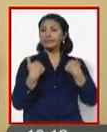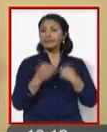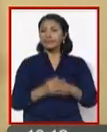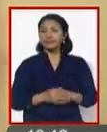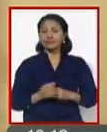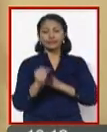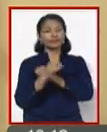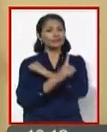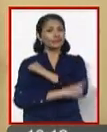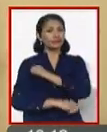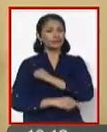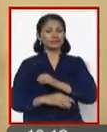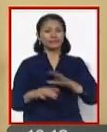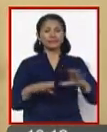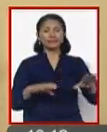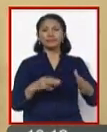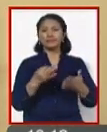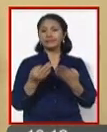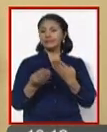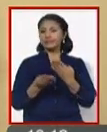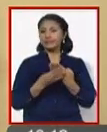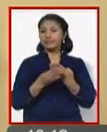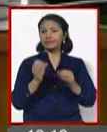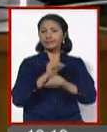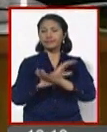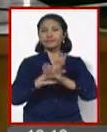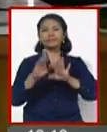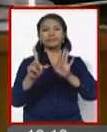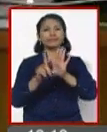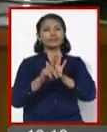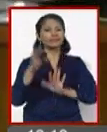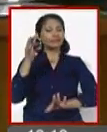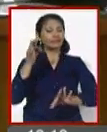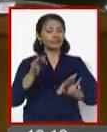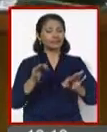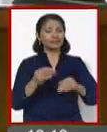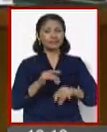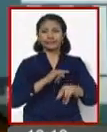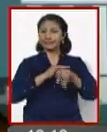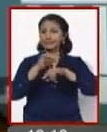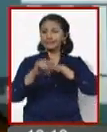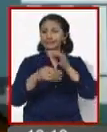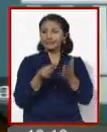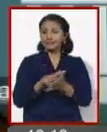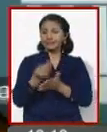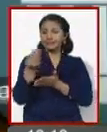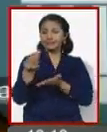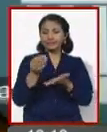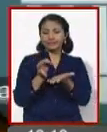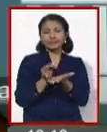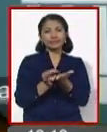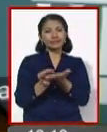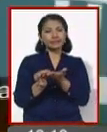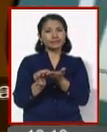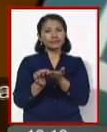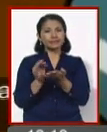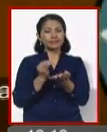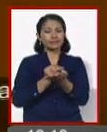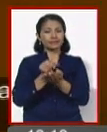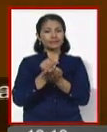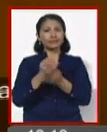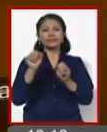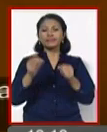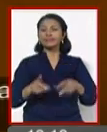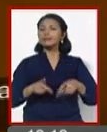el tipo penal de actividad financiera ilegal. Si usted ha sido víctima de alguna compra de estas monedas virtuales, usted